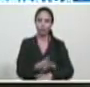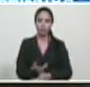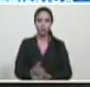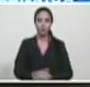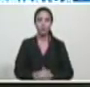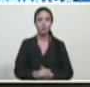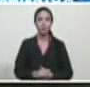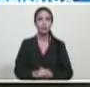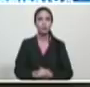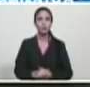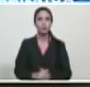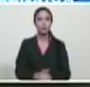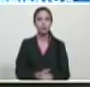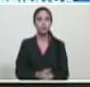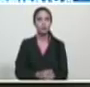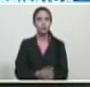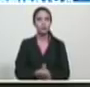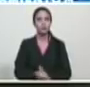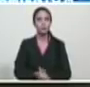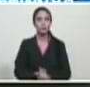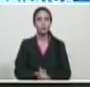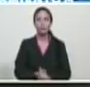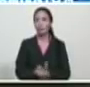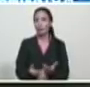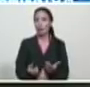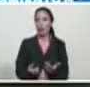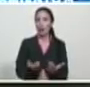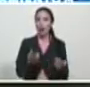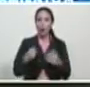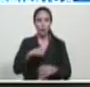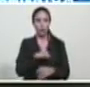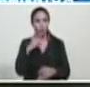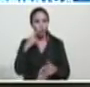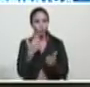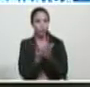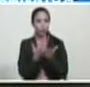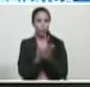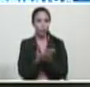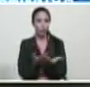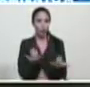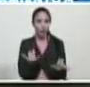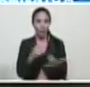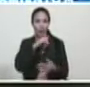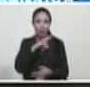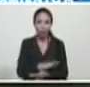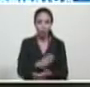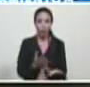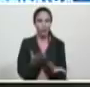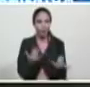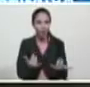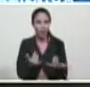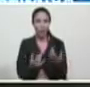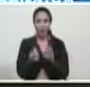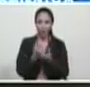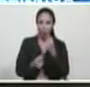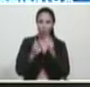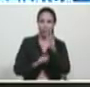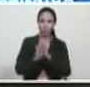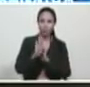brutales, más fascistas que estemos nosotros viendo en la historia económica de las naciones en la